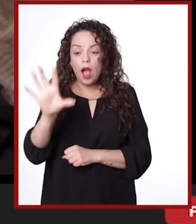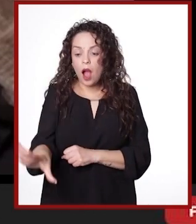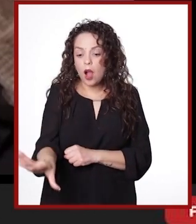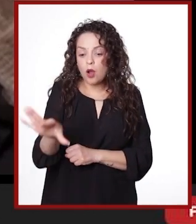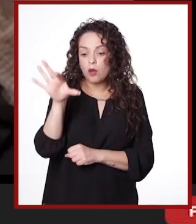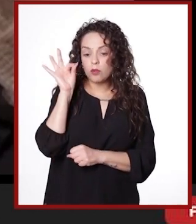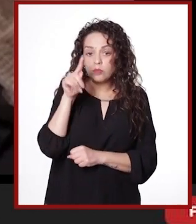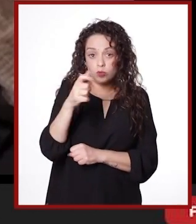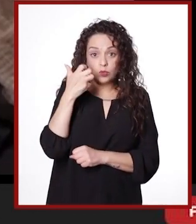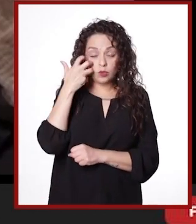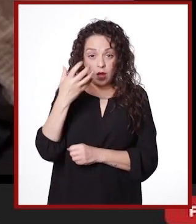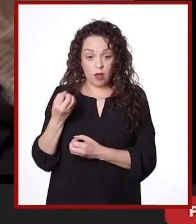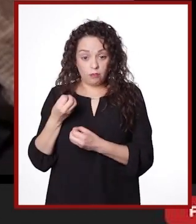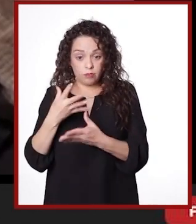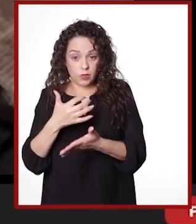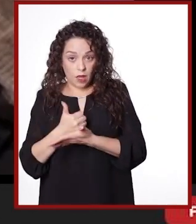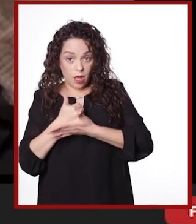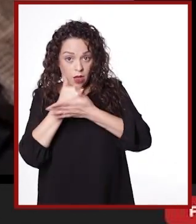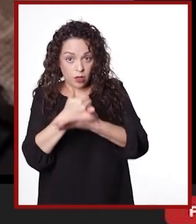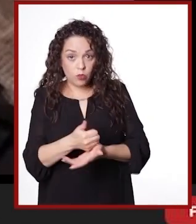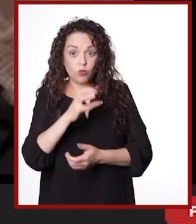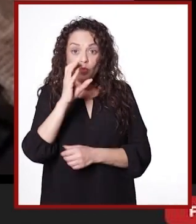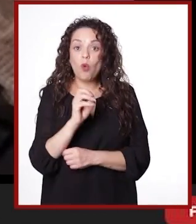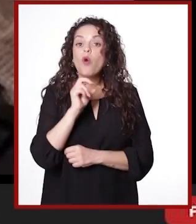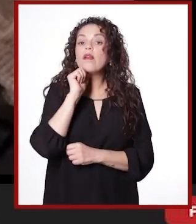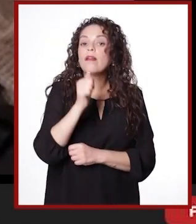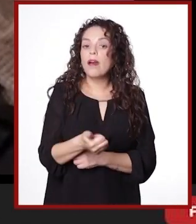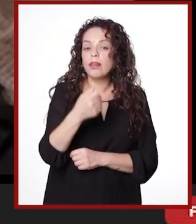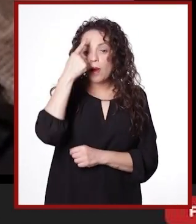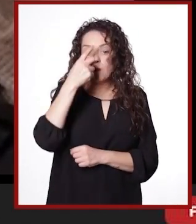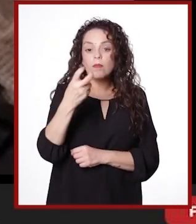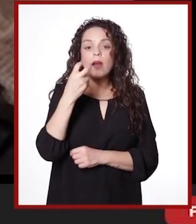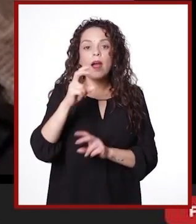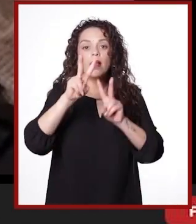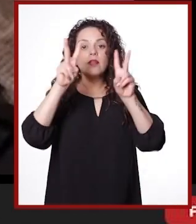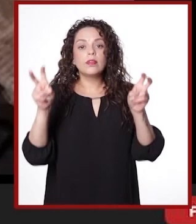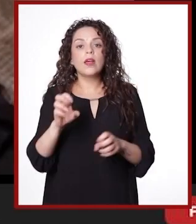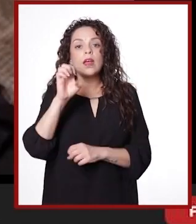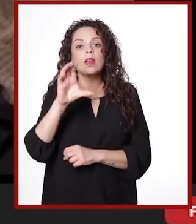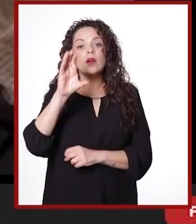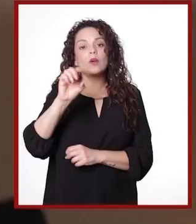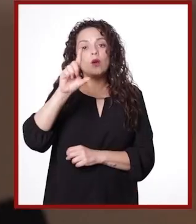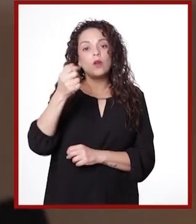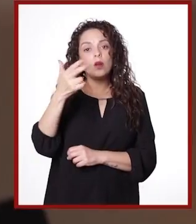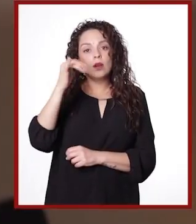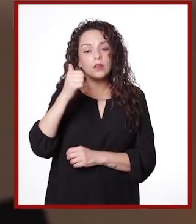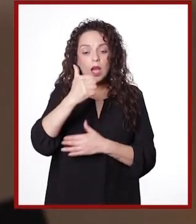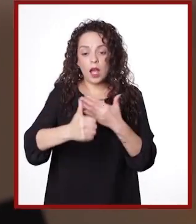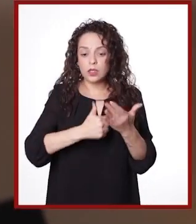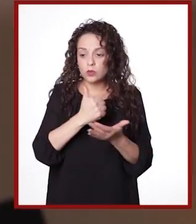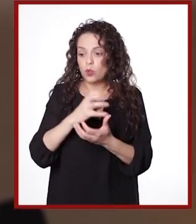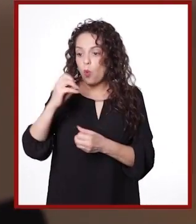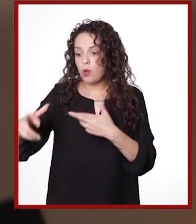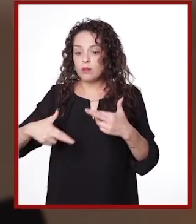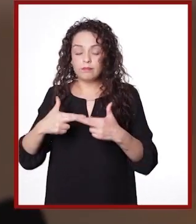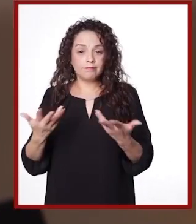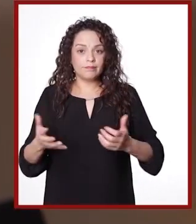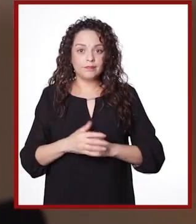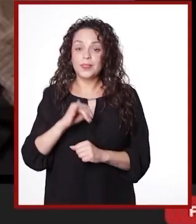queremos contribuir o no a estas cuestiones ecológicas dentro de la ciudad o en la región. Claro,